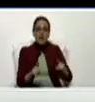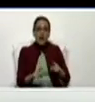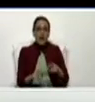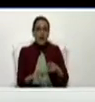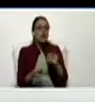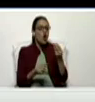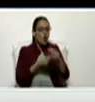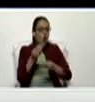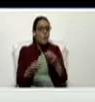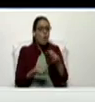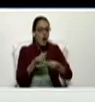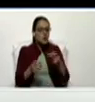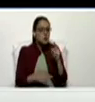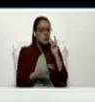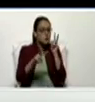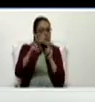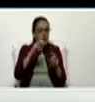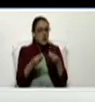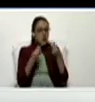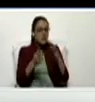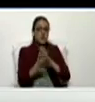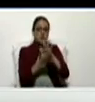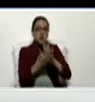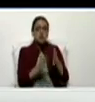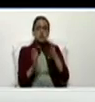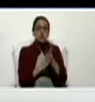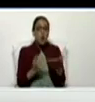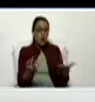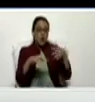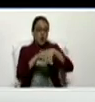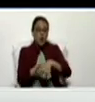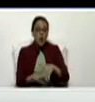militar Cívico militar policial